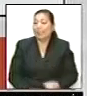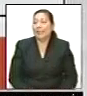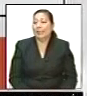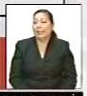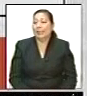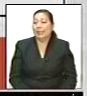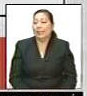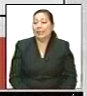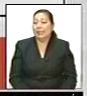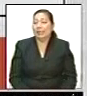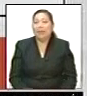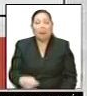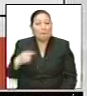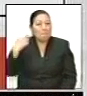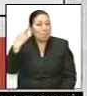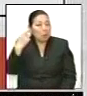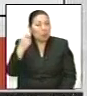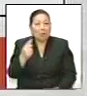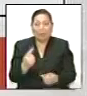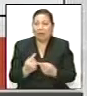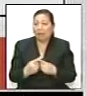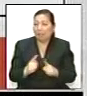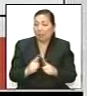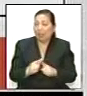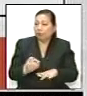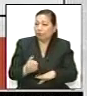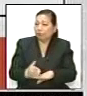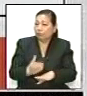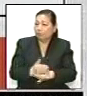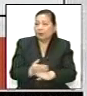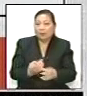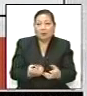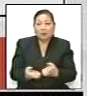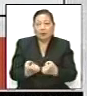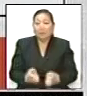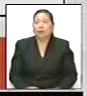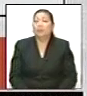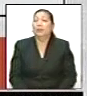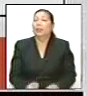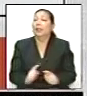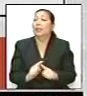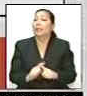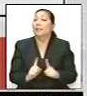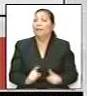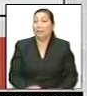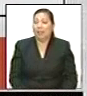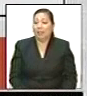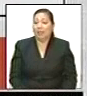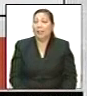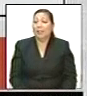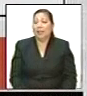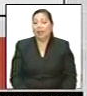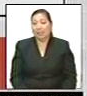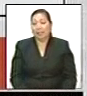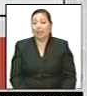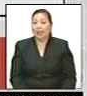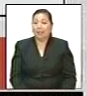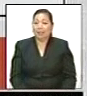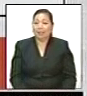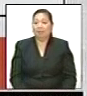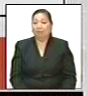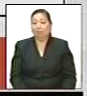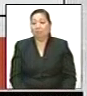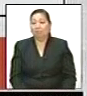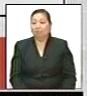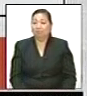orientación política distinta desarrollo económico diferente con diferentes digamos